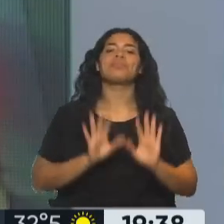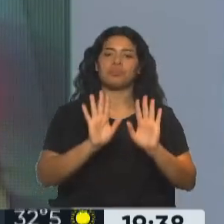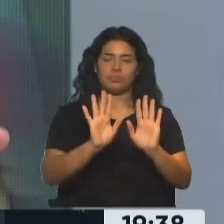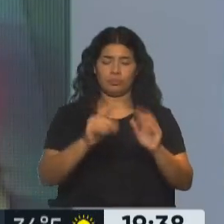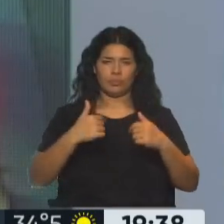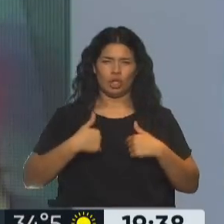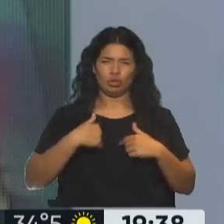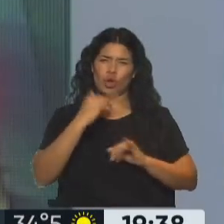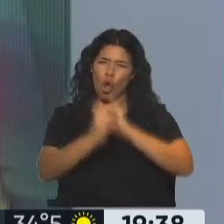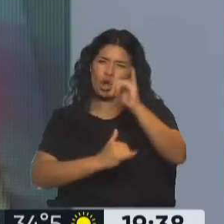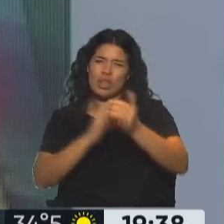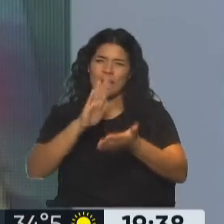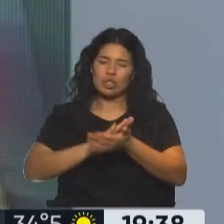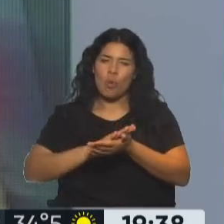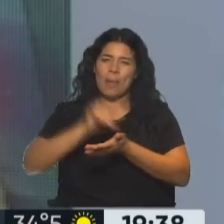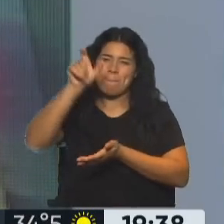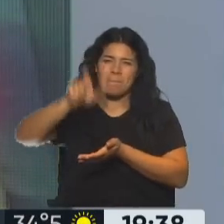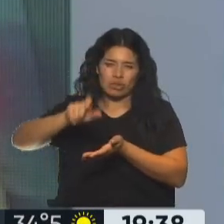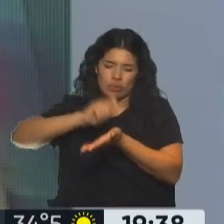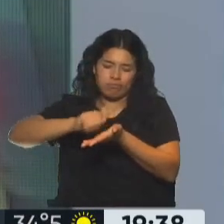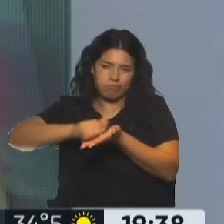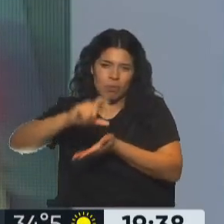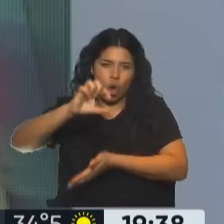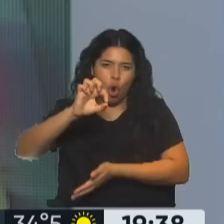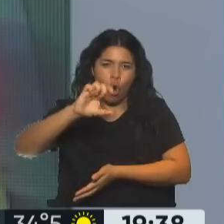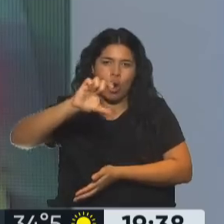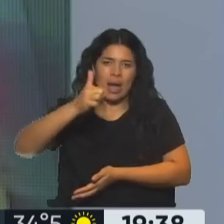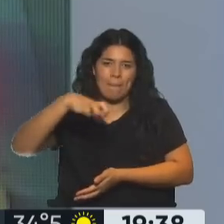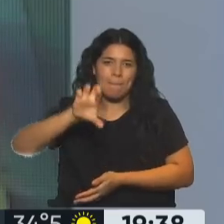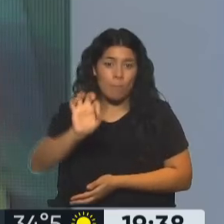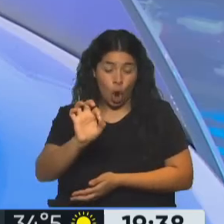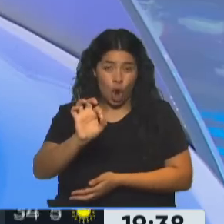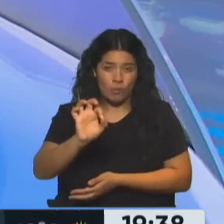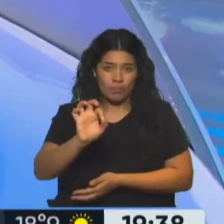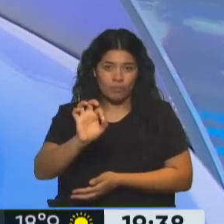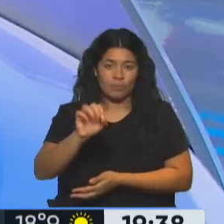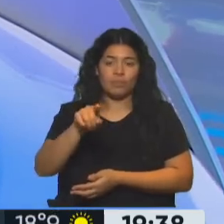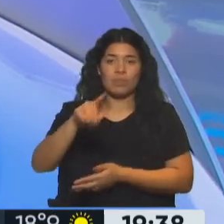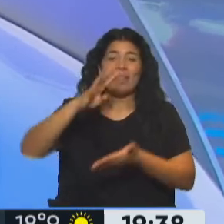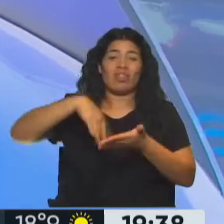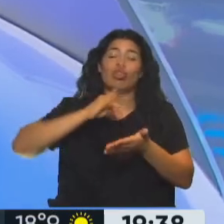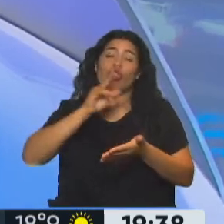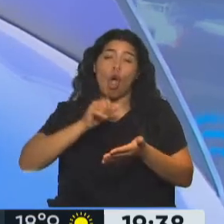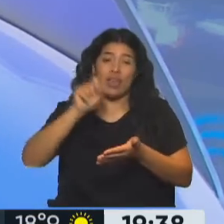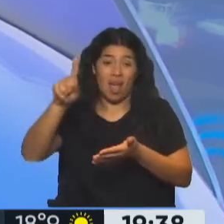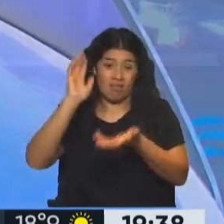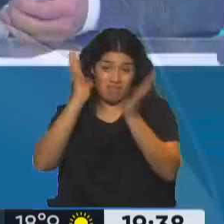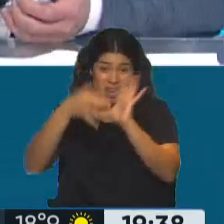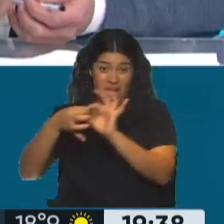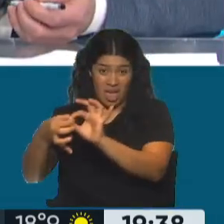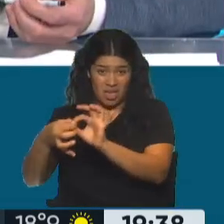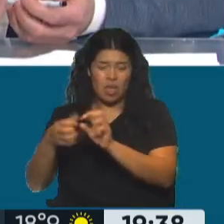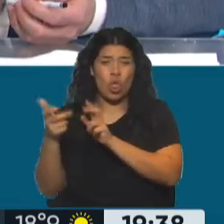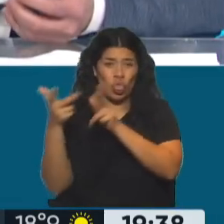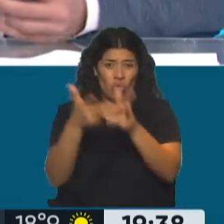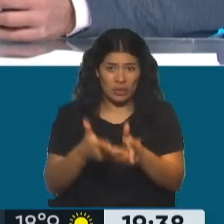el leitmotiv, digamos, la línea conductora del planteo de Milei, reconoce que lo que ellos dicen que es un fideicomiso con